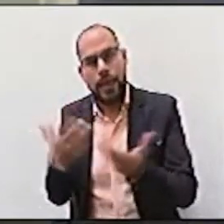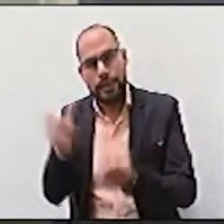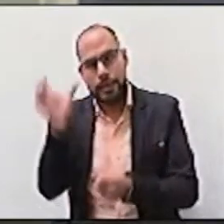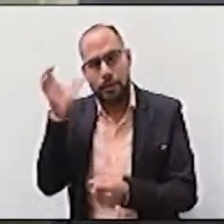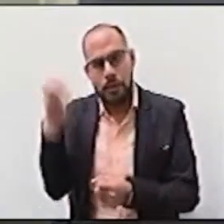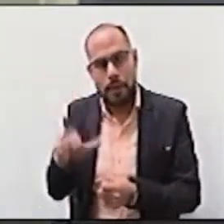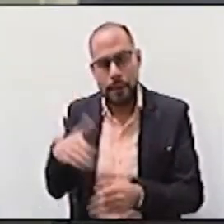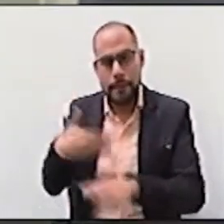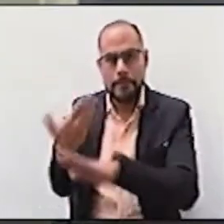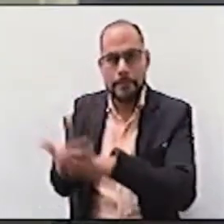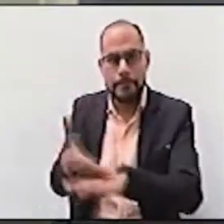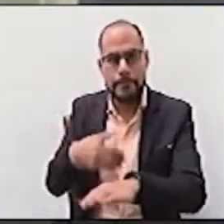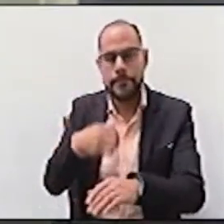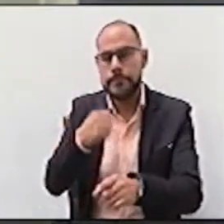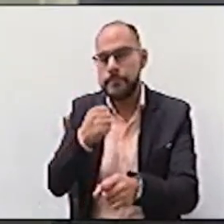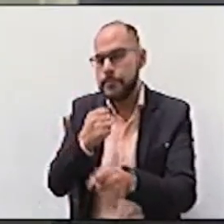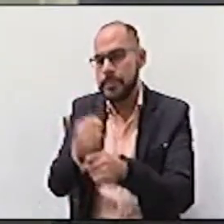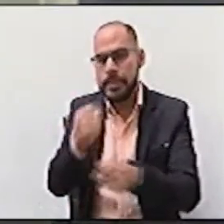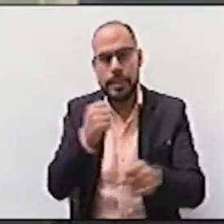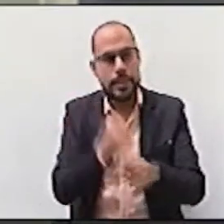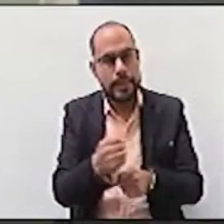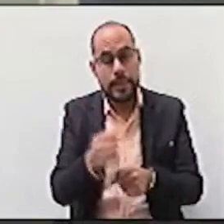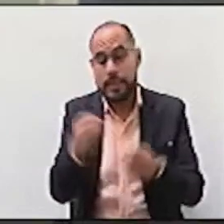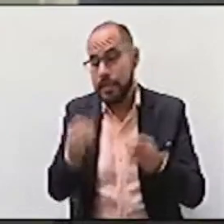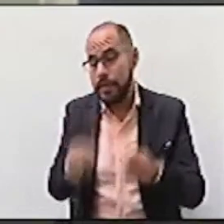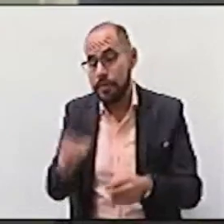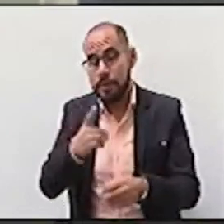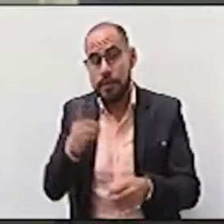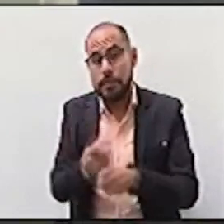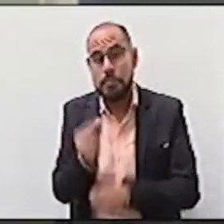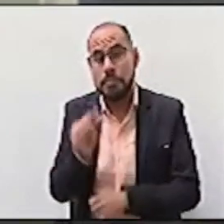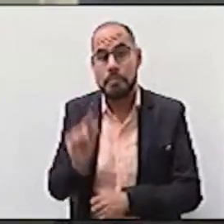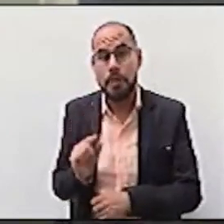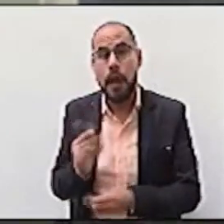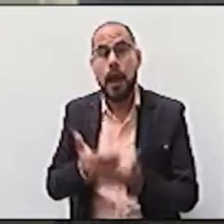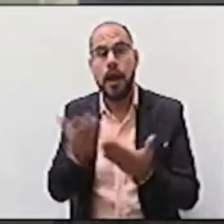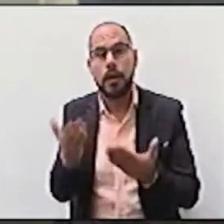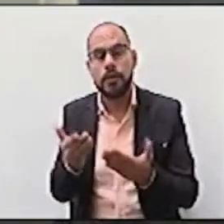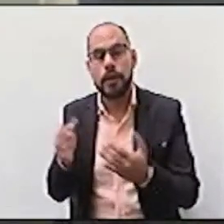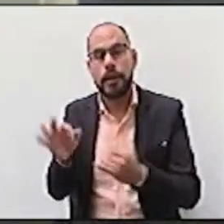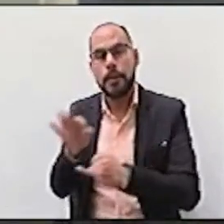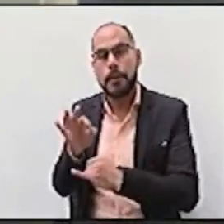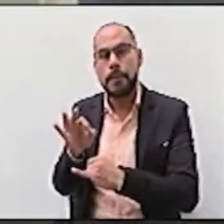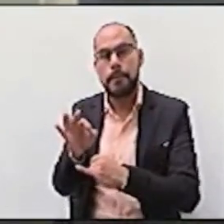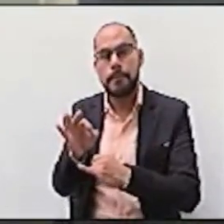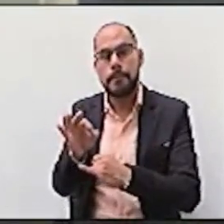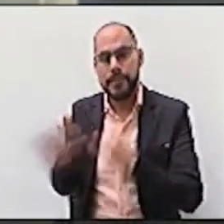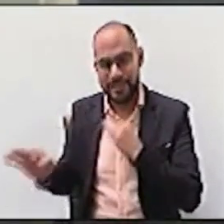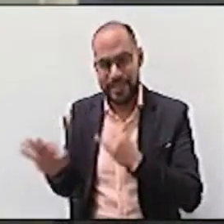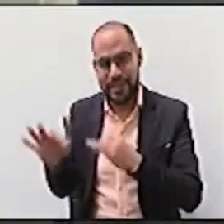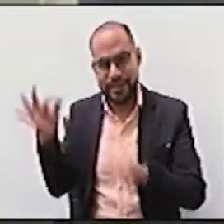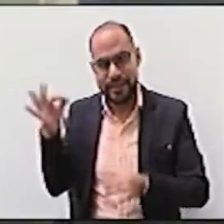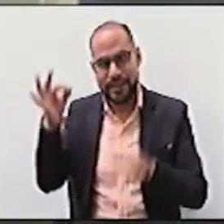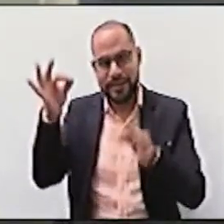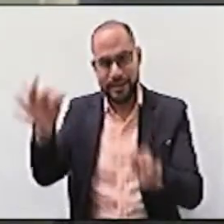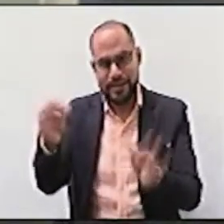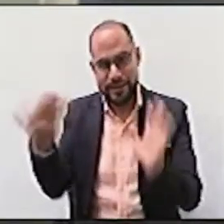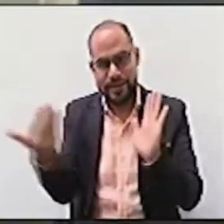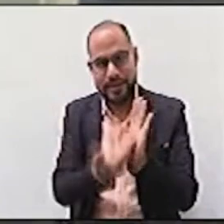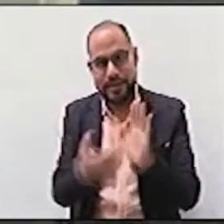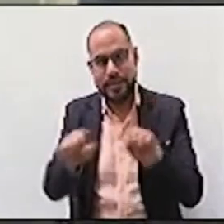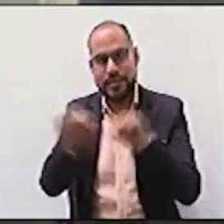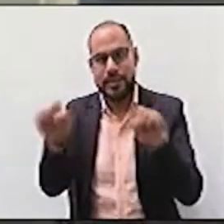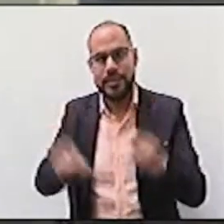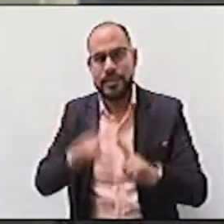tomando como parámetro los 32 estados del país. Ahora, según el último reporte del Sistema